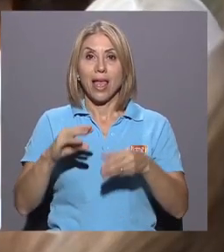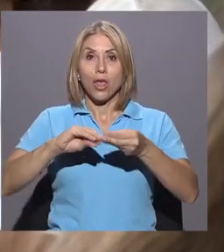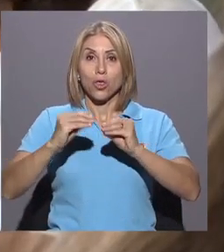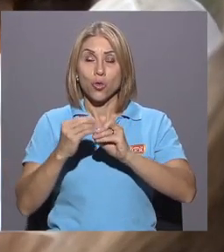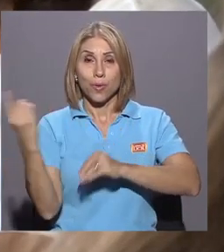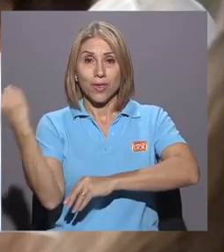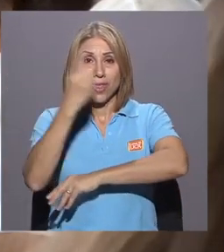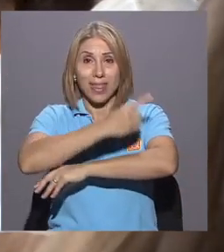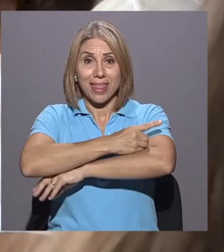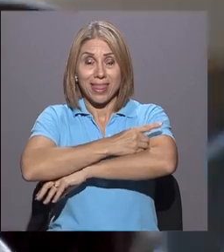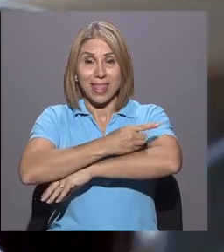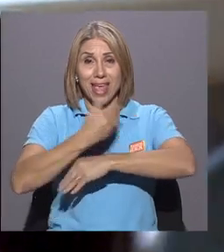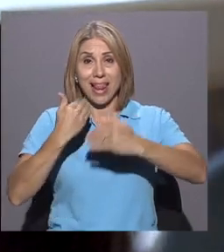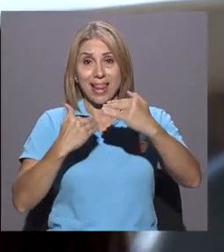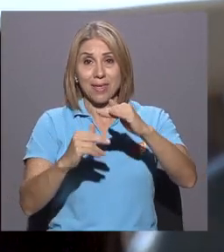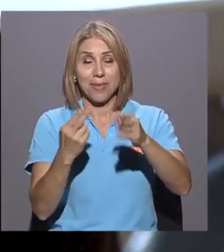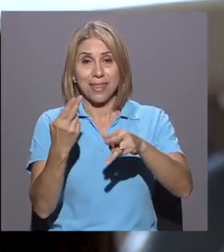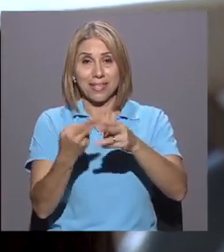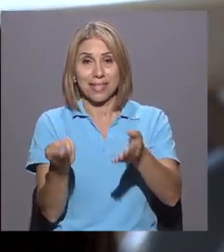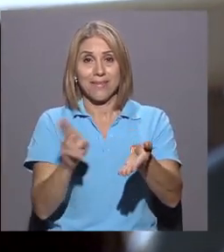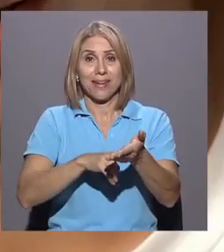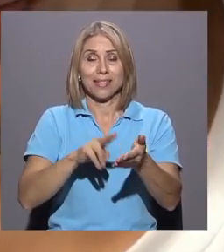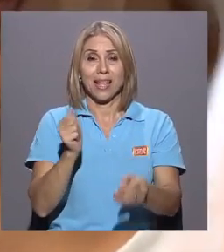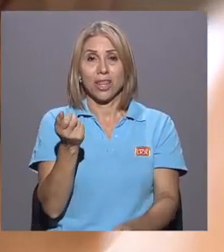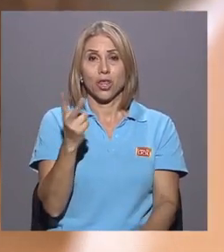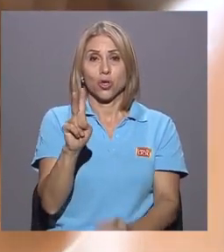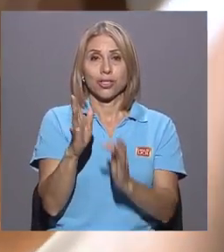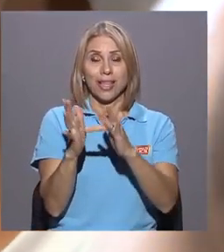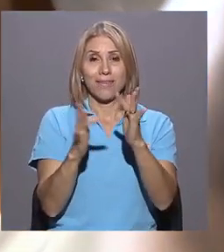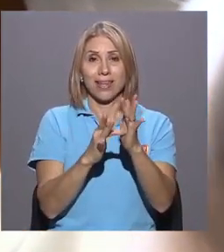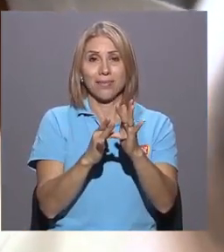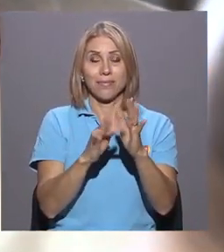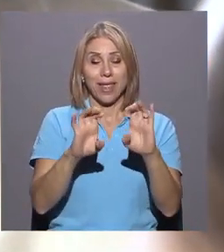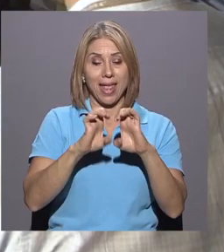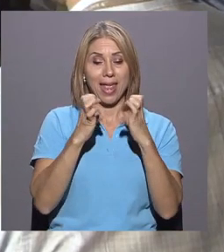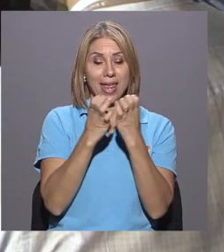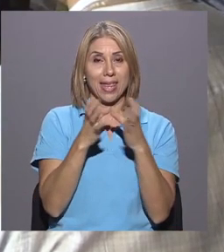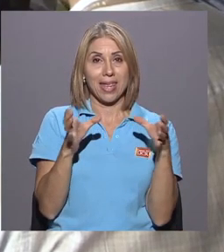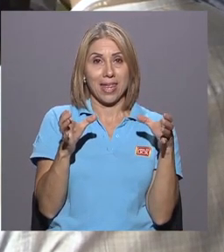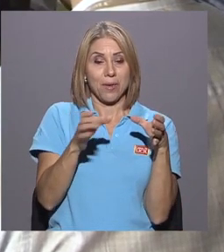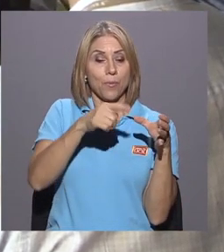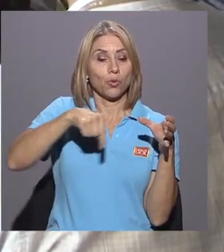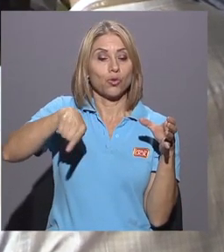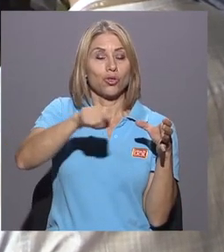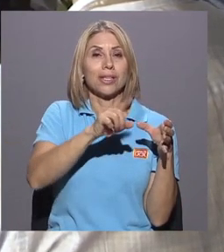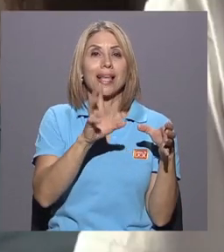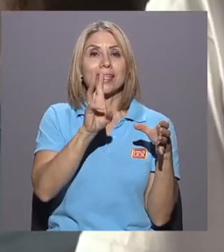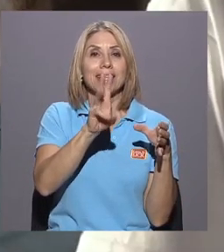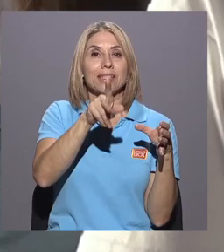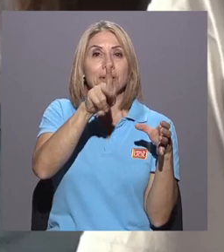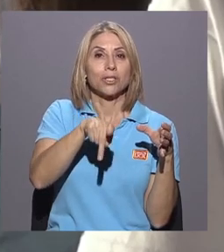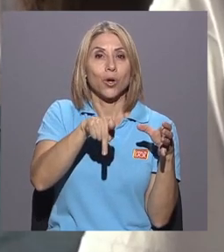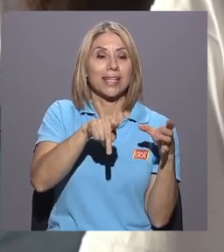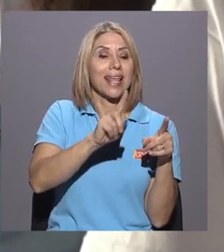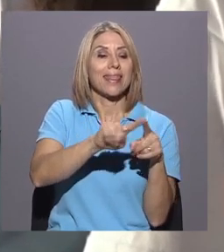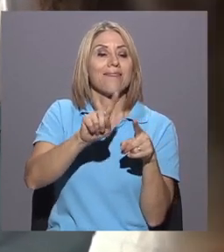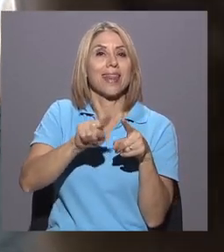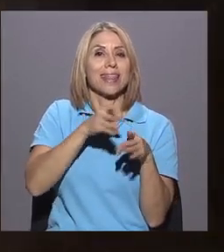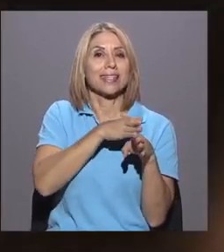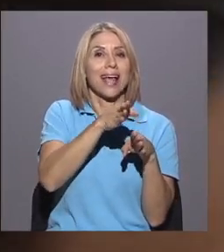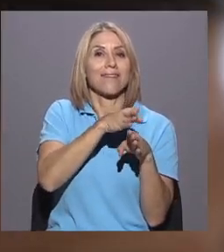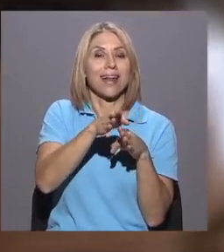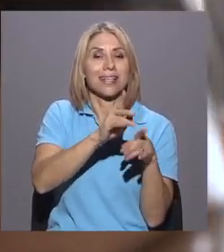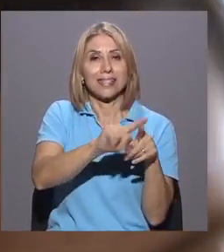12 de abril los equipos deben estar conformados por seis personas que sean de diferentes carreras y